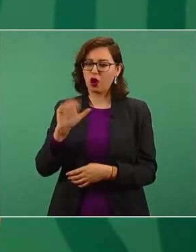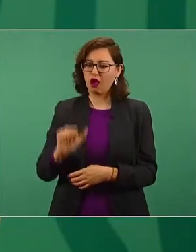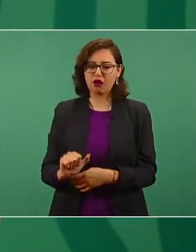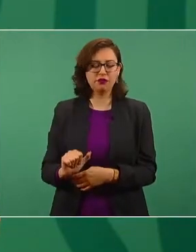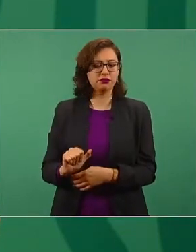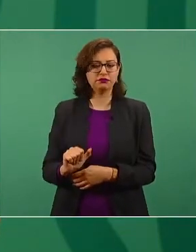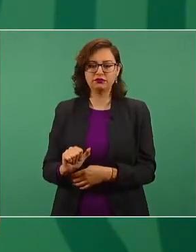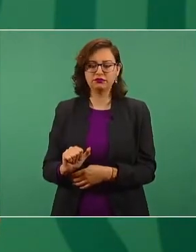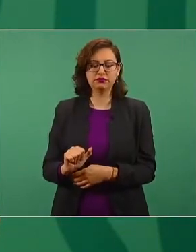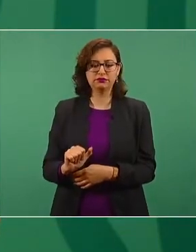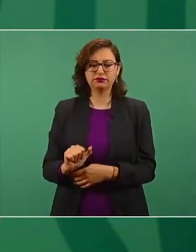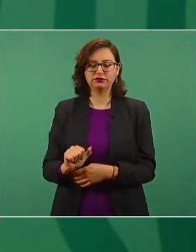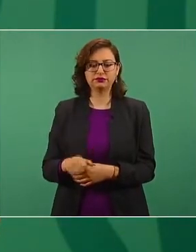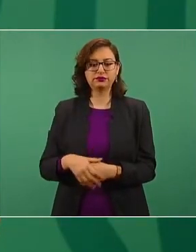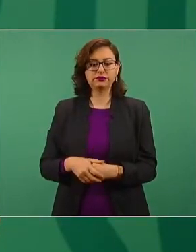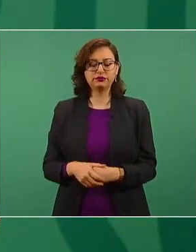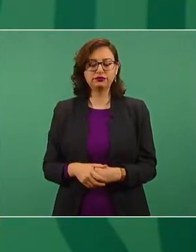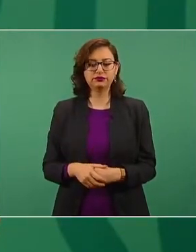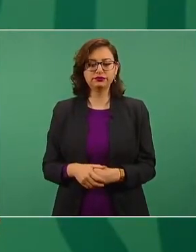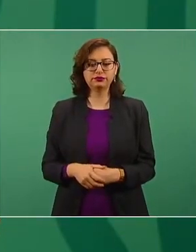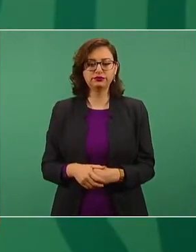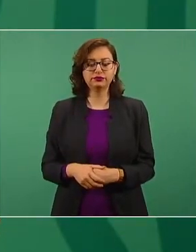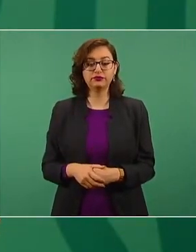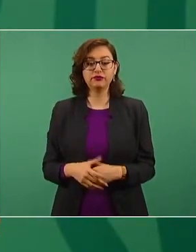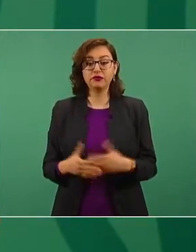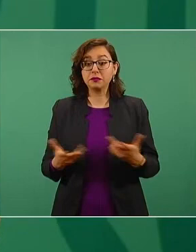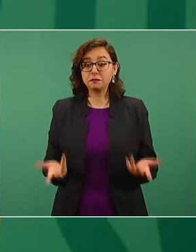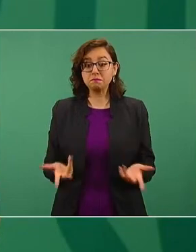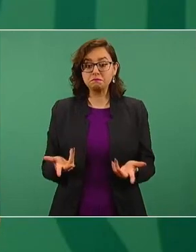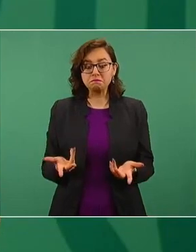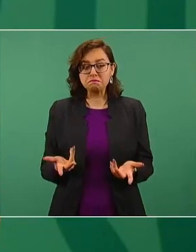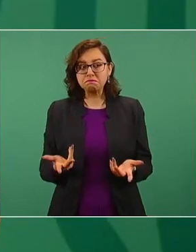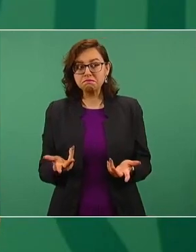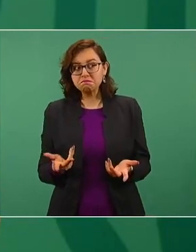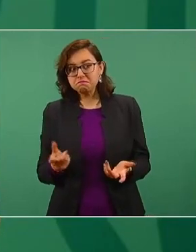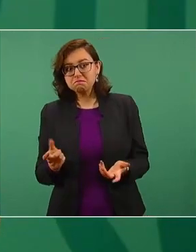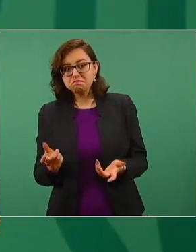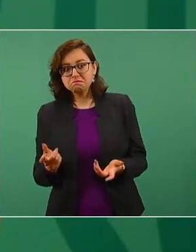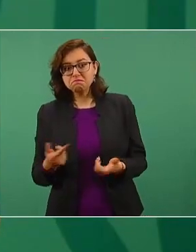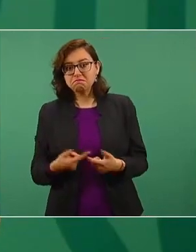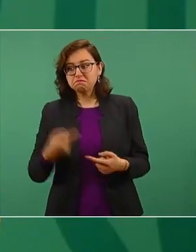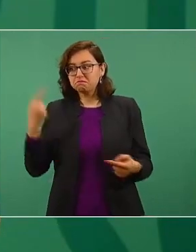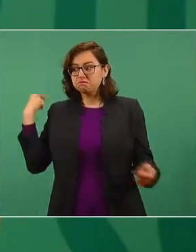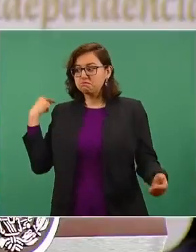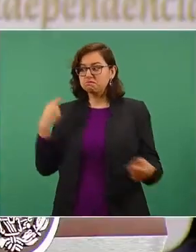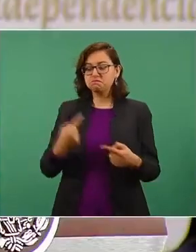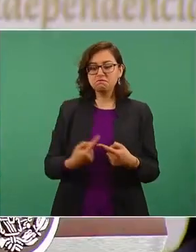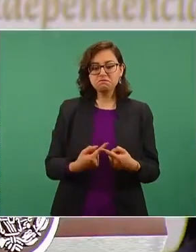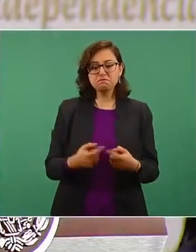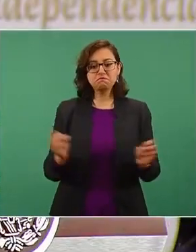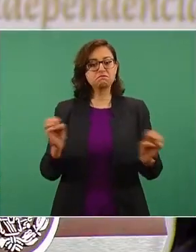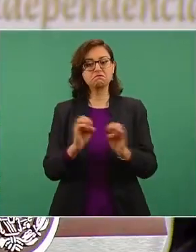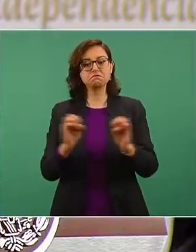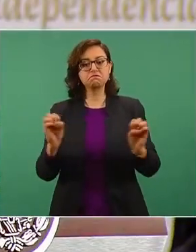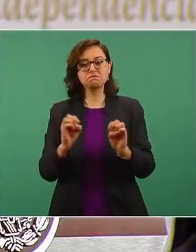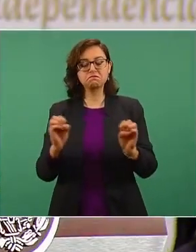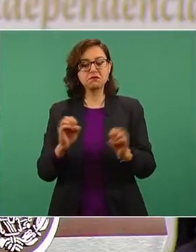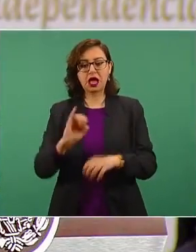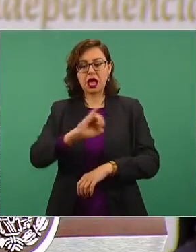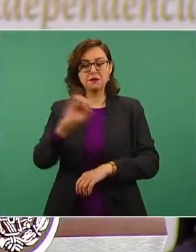esto había sucedido, no se había visto en México.